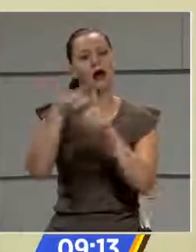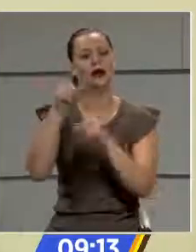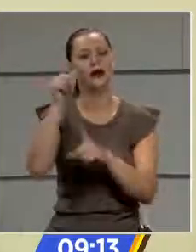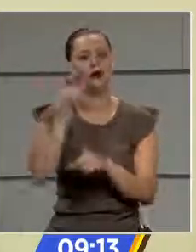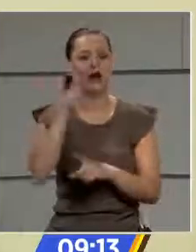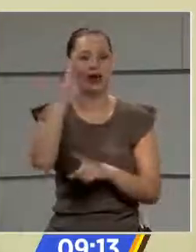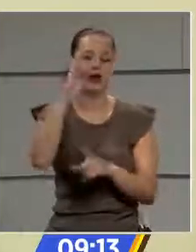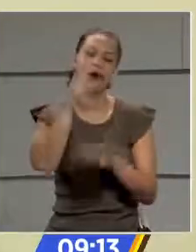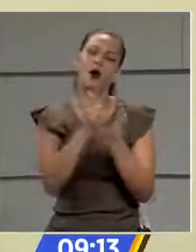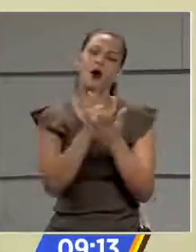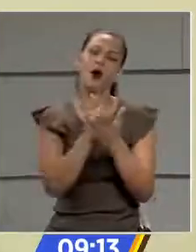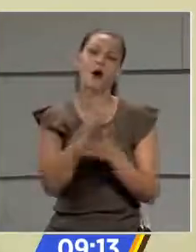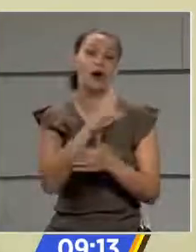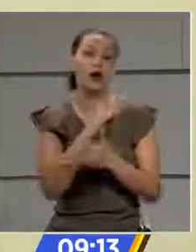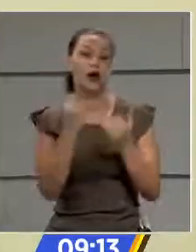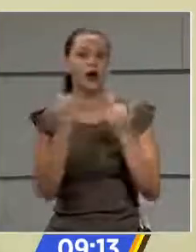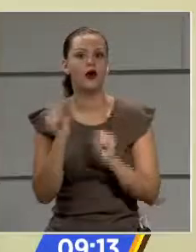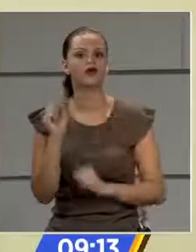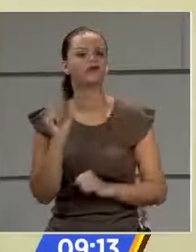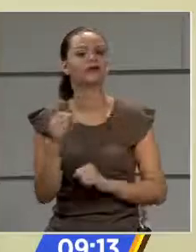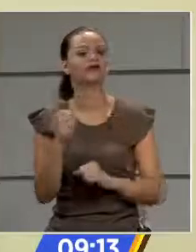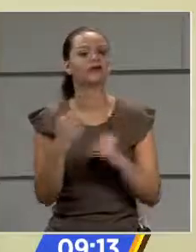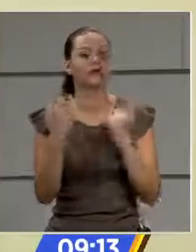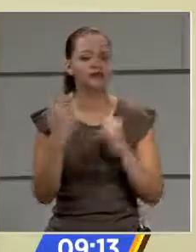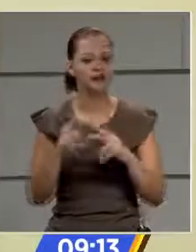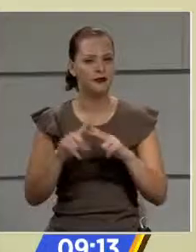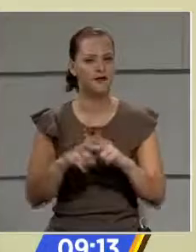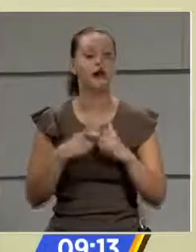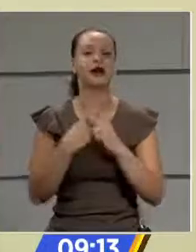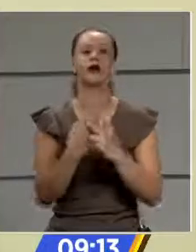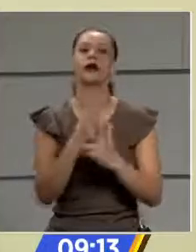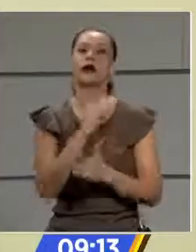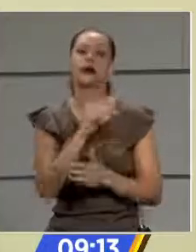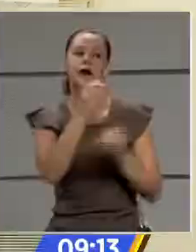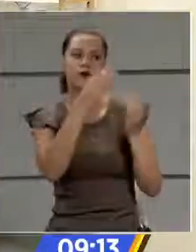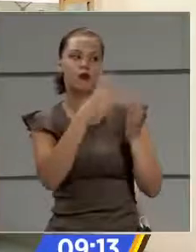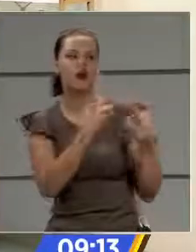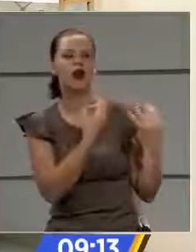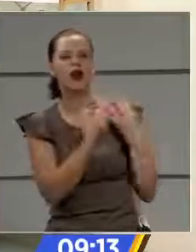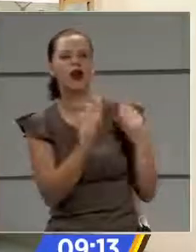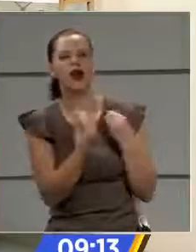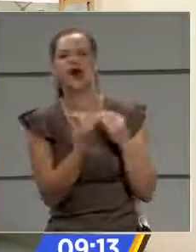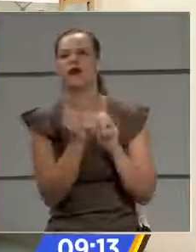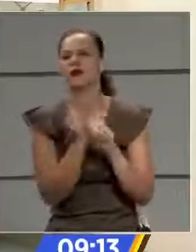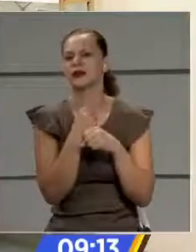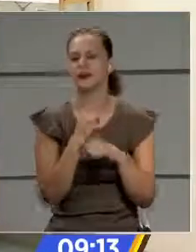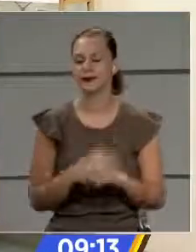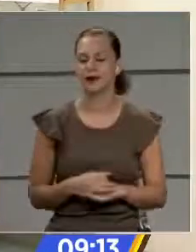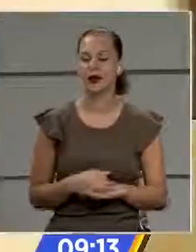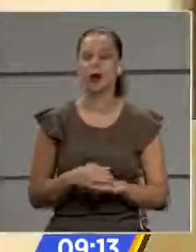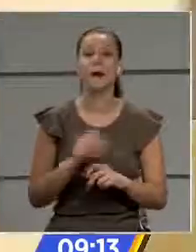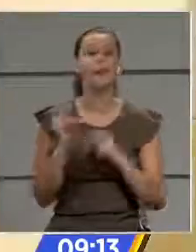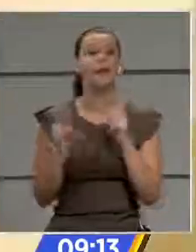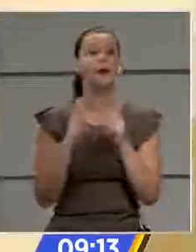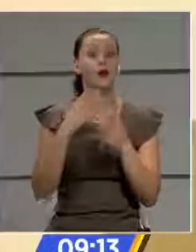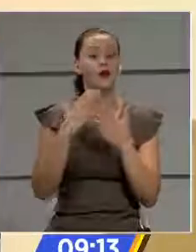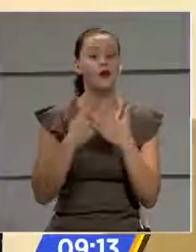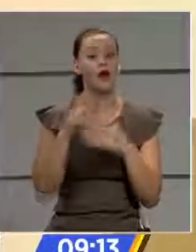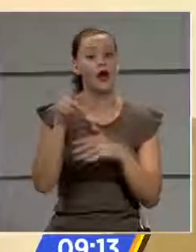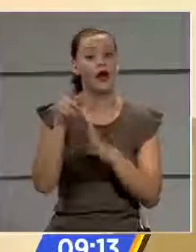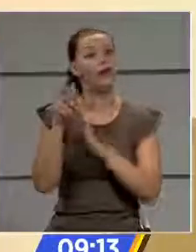hasta Guadalupe. Y bueno, ahora sí, vamos a arrancar y Carlos, usted nos va a explicar qué es lo que vamos a hacer. Perfecto, bueno, ahí en el video